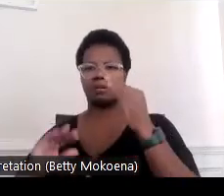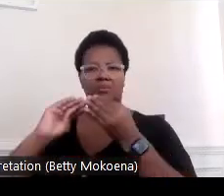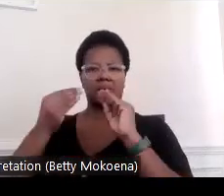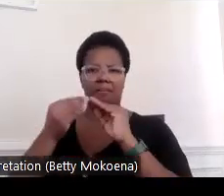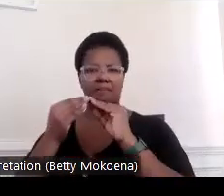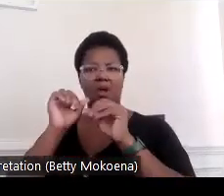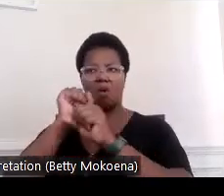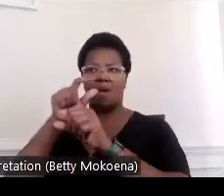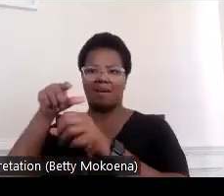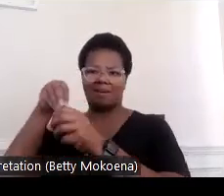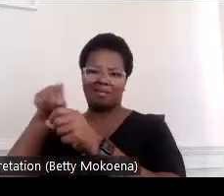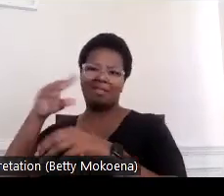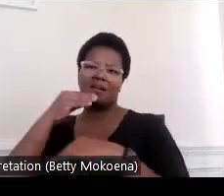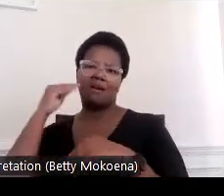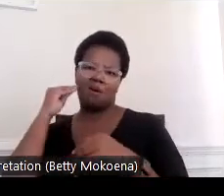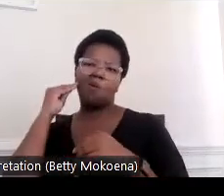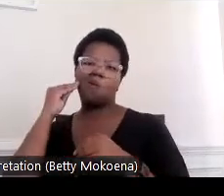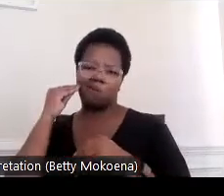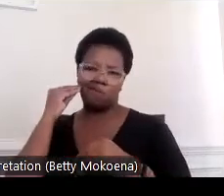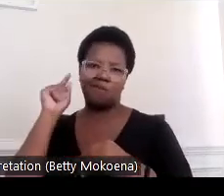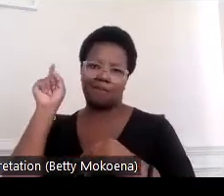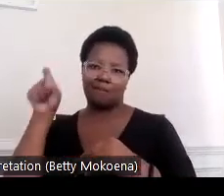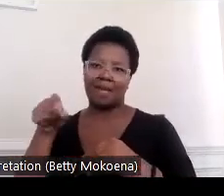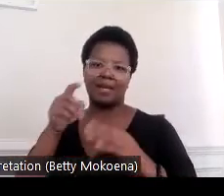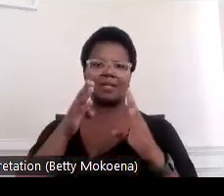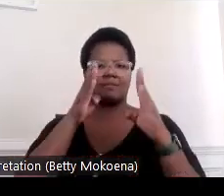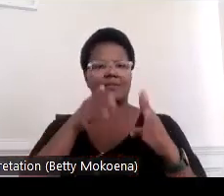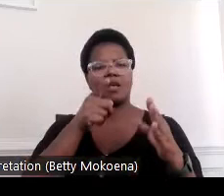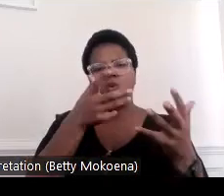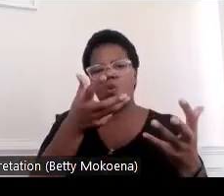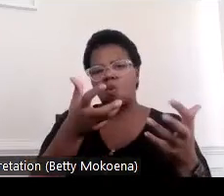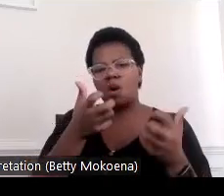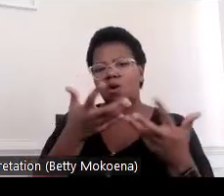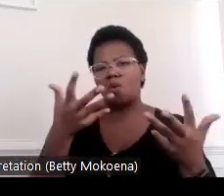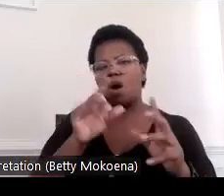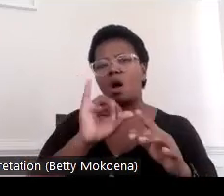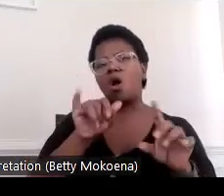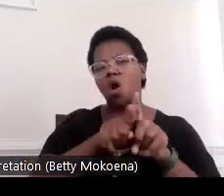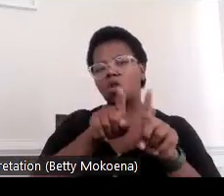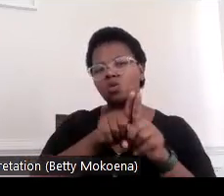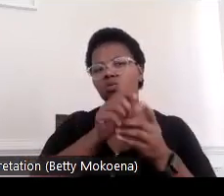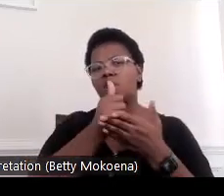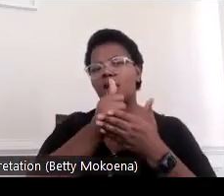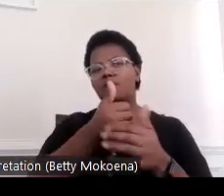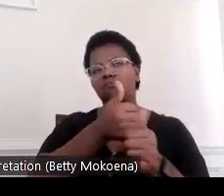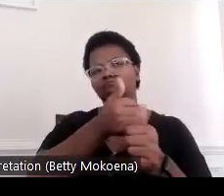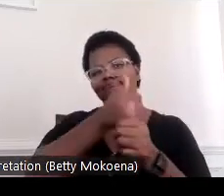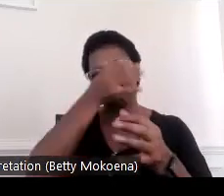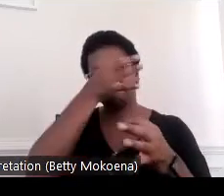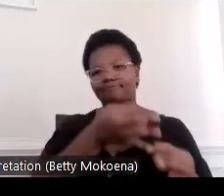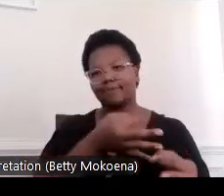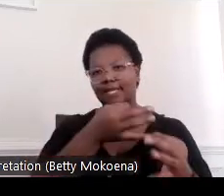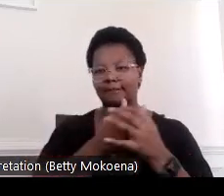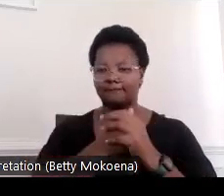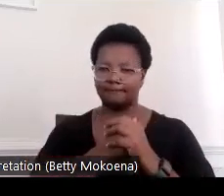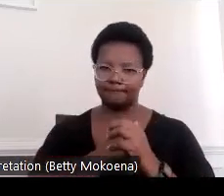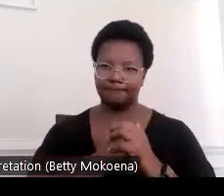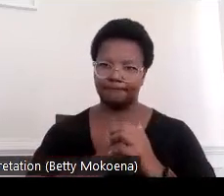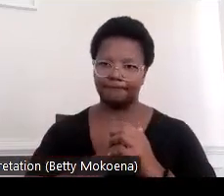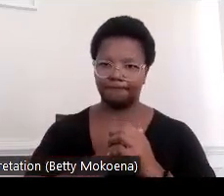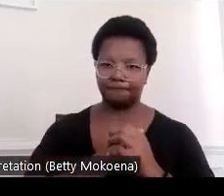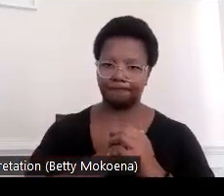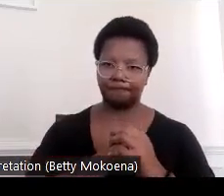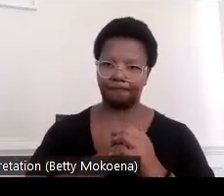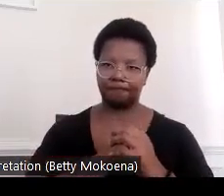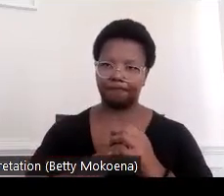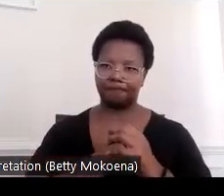con discapacidades en ese lugar pero esta situación realmente tiene que ser lo que es individuo quiere verdad y que ellos sepan y que tomen una decisión